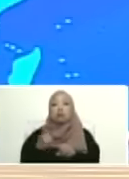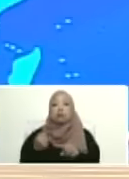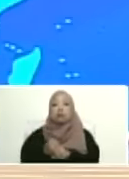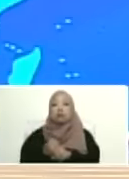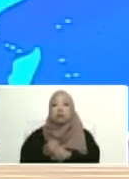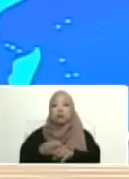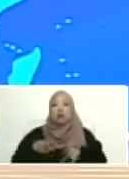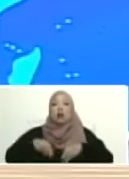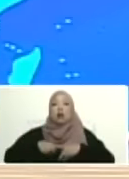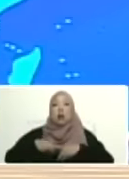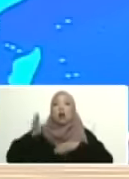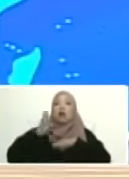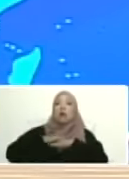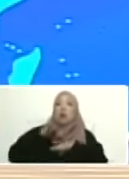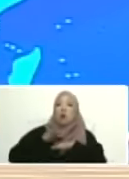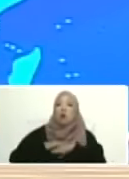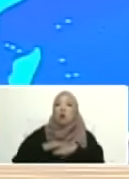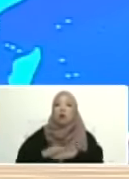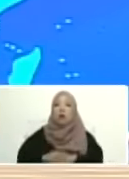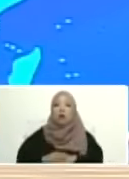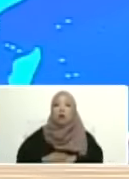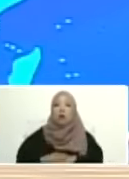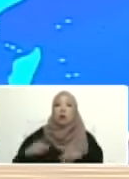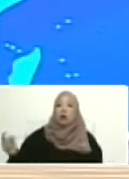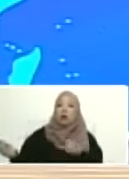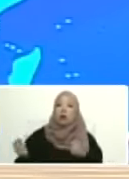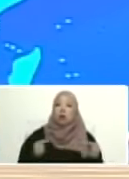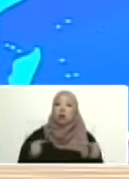se autoconvoca y con